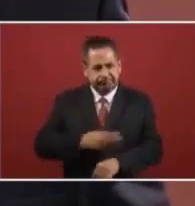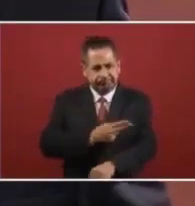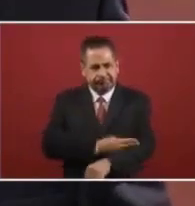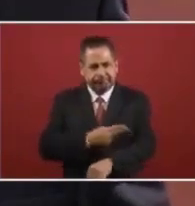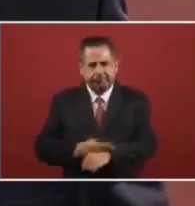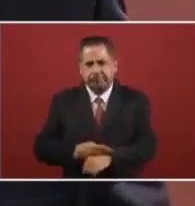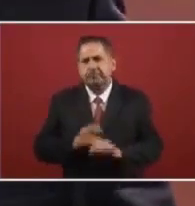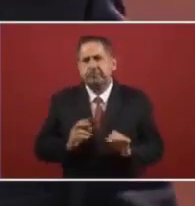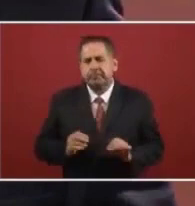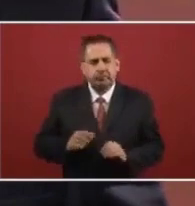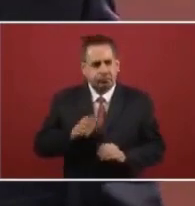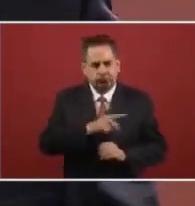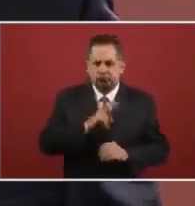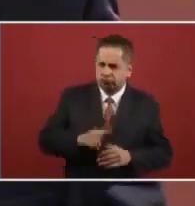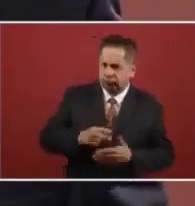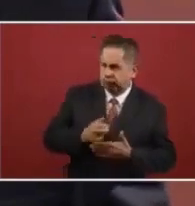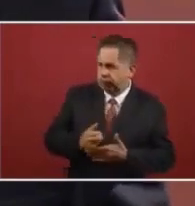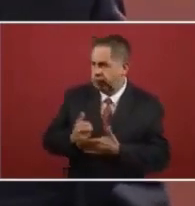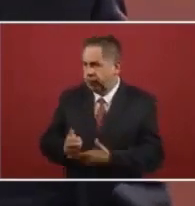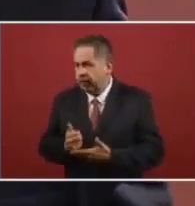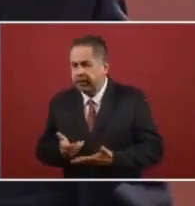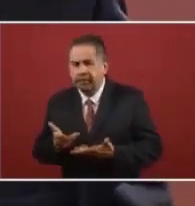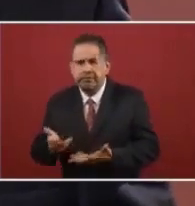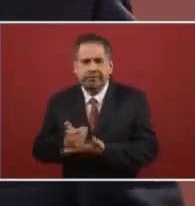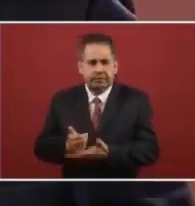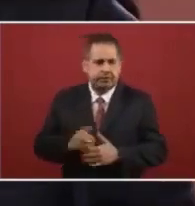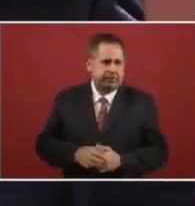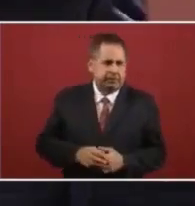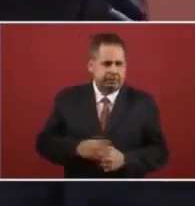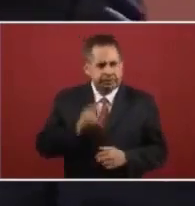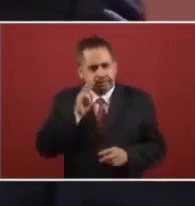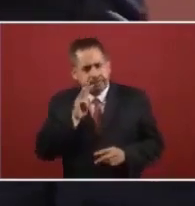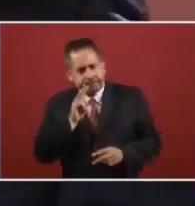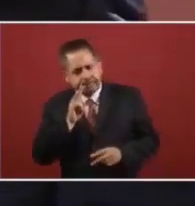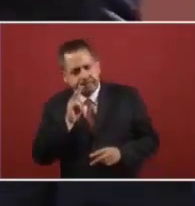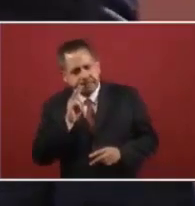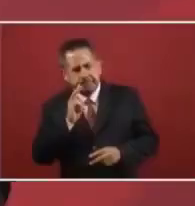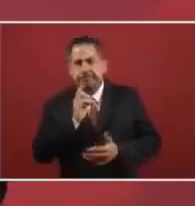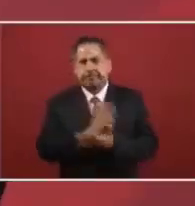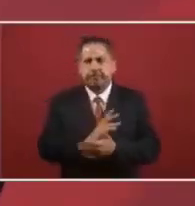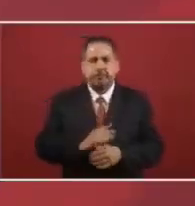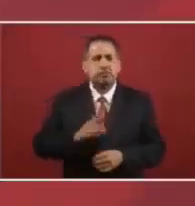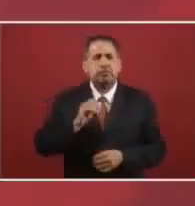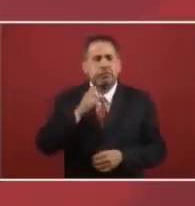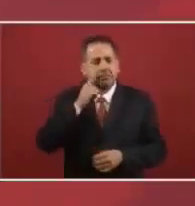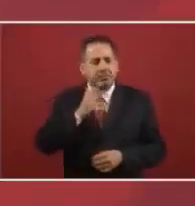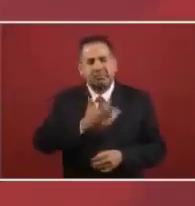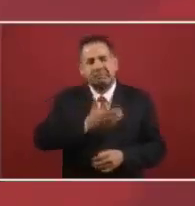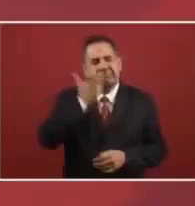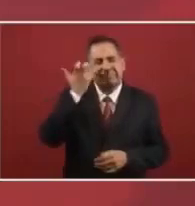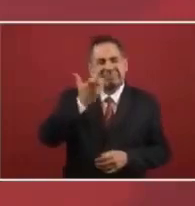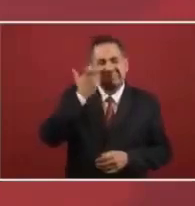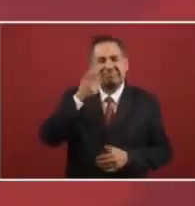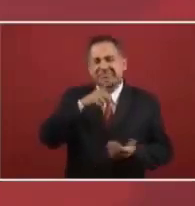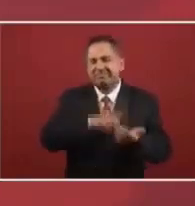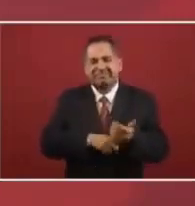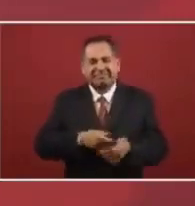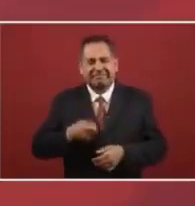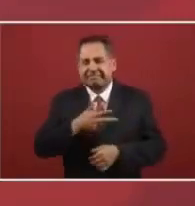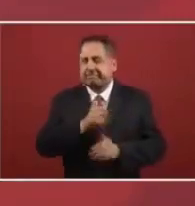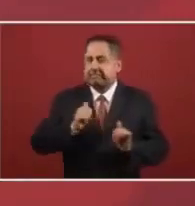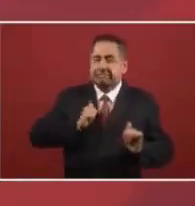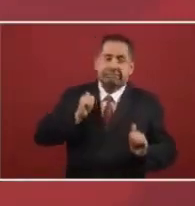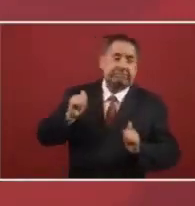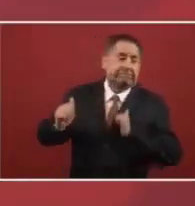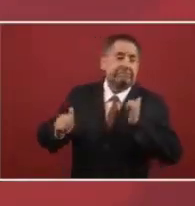se preocupa por ayudarlos guillén es un trepador un oportunista